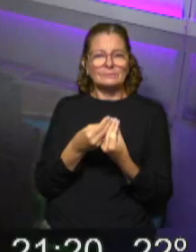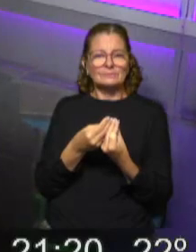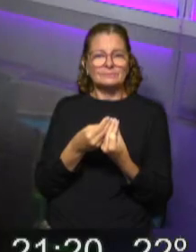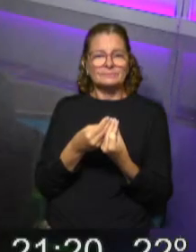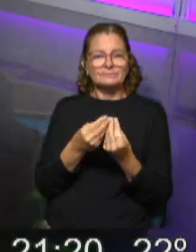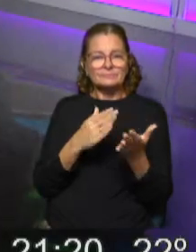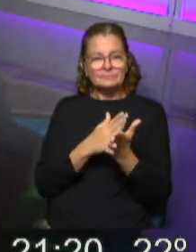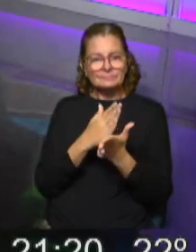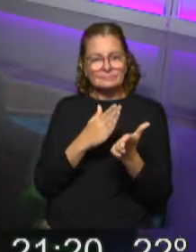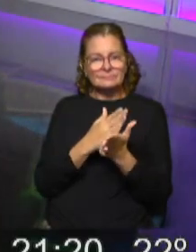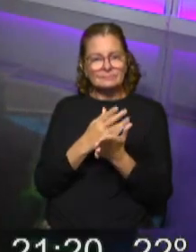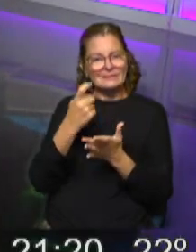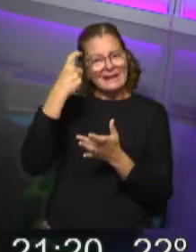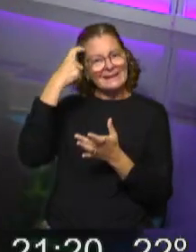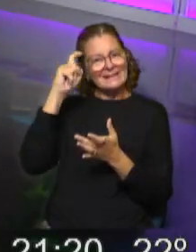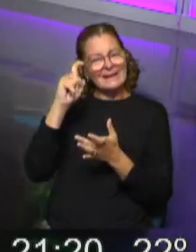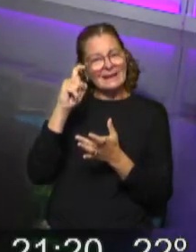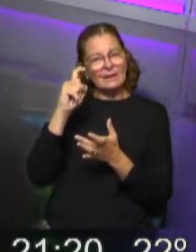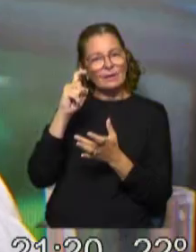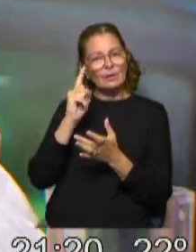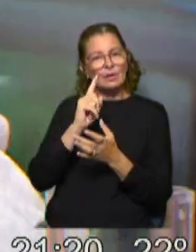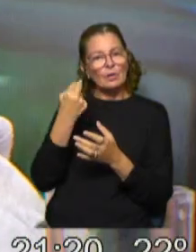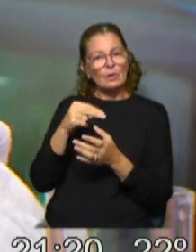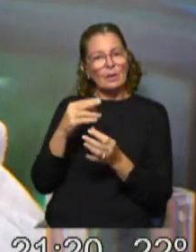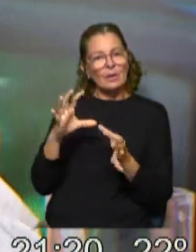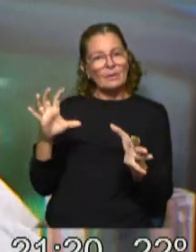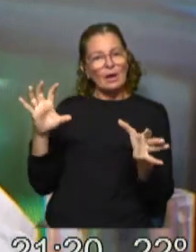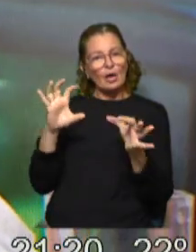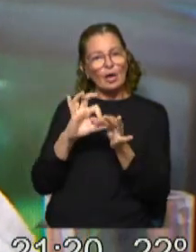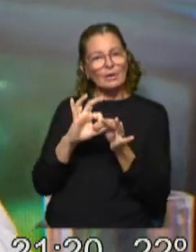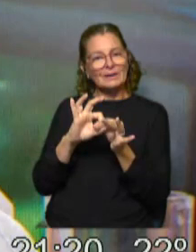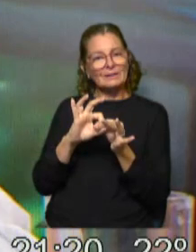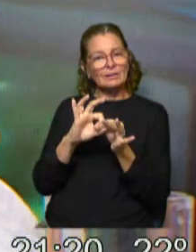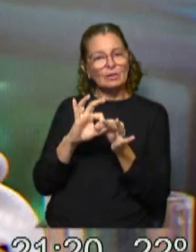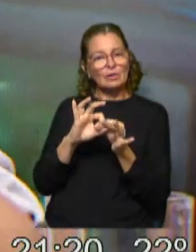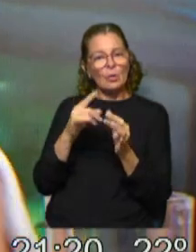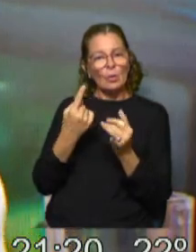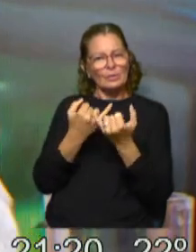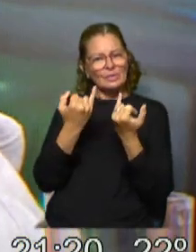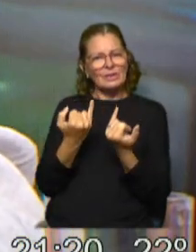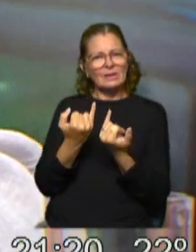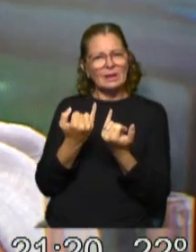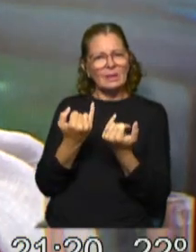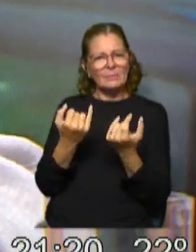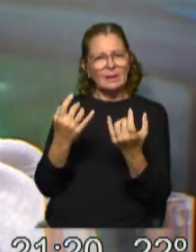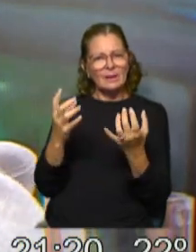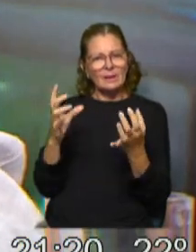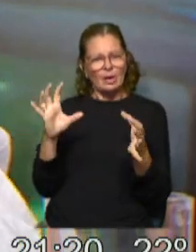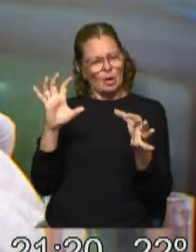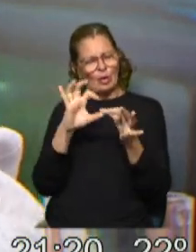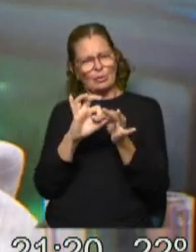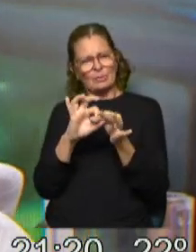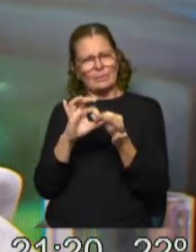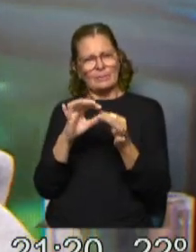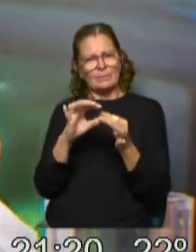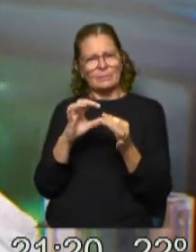y siempre tenía esa idea, pero no, nunca había conectado con Cordón Sojo. Hubo un día que se me cruzó ahí y dije, pero